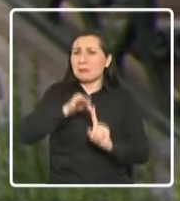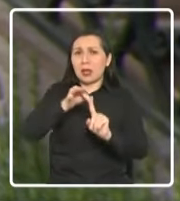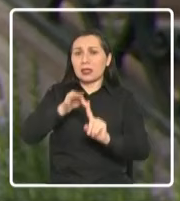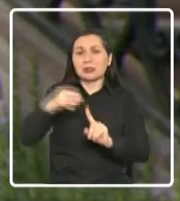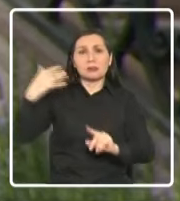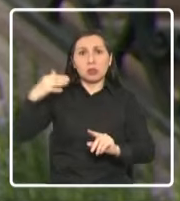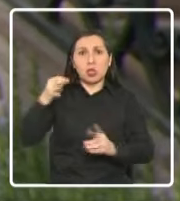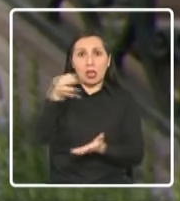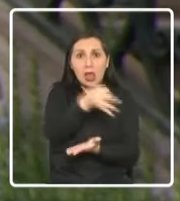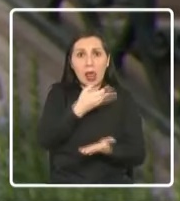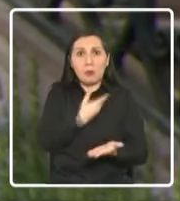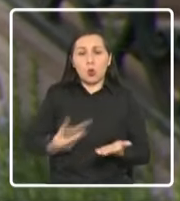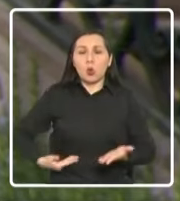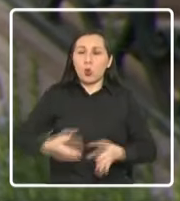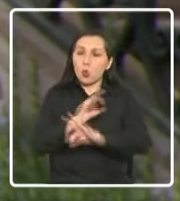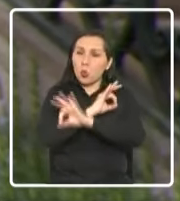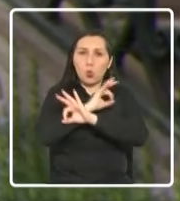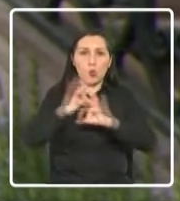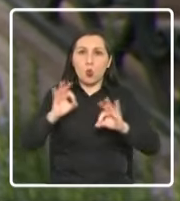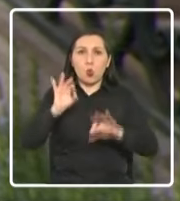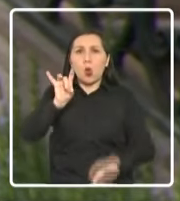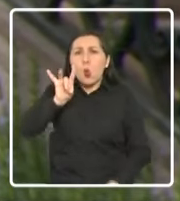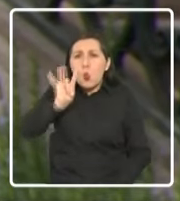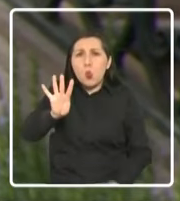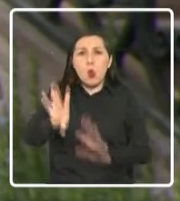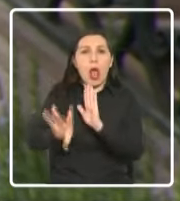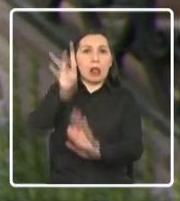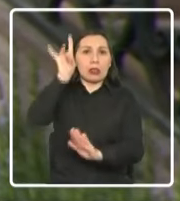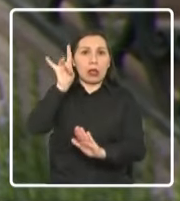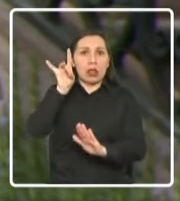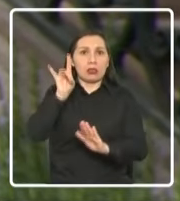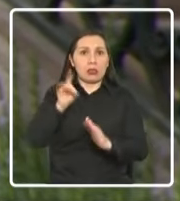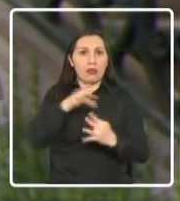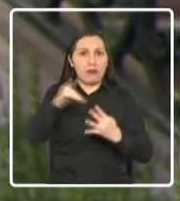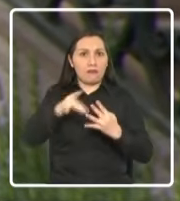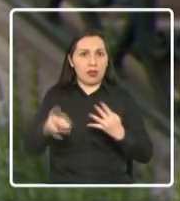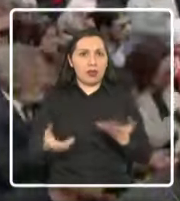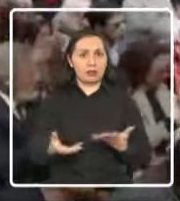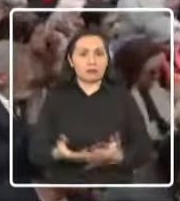que es la moneda, nunca es la única alternativa.